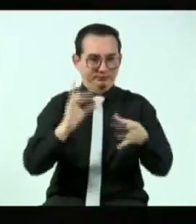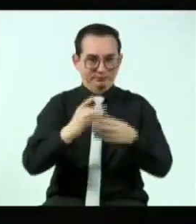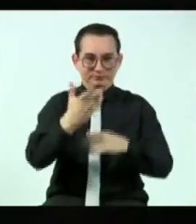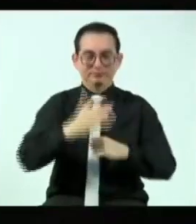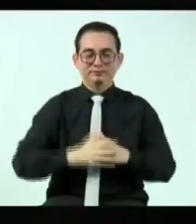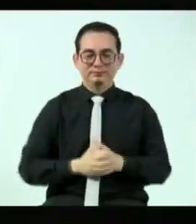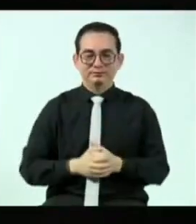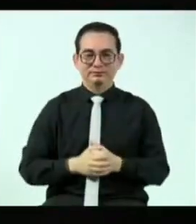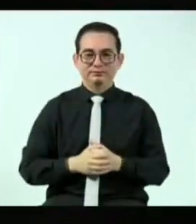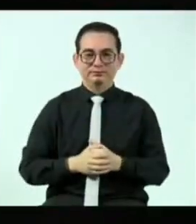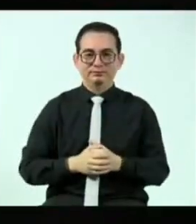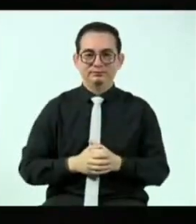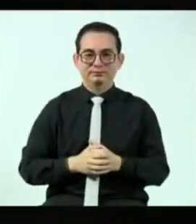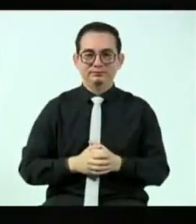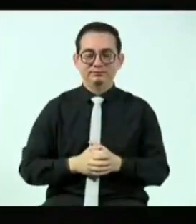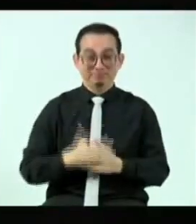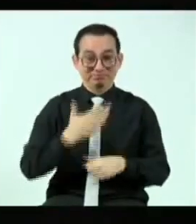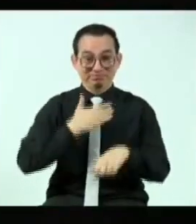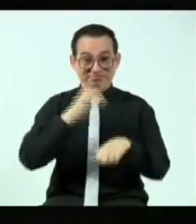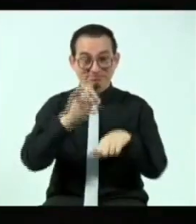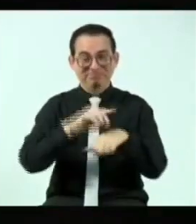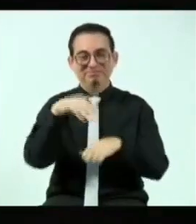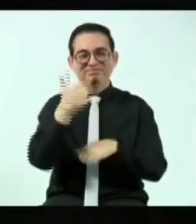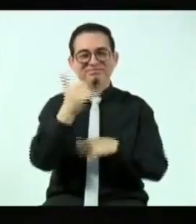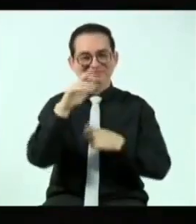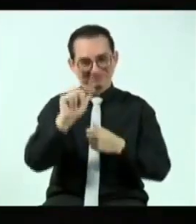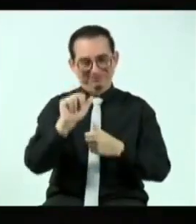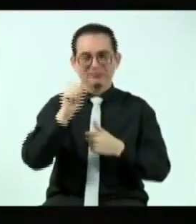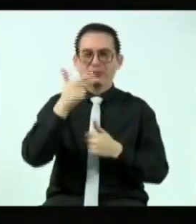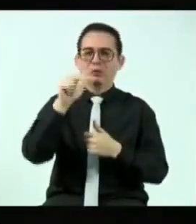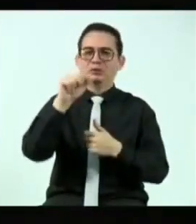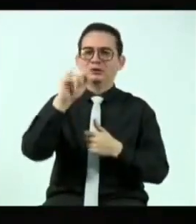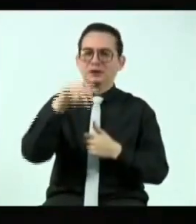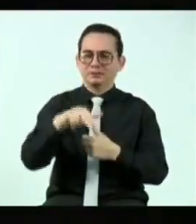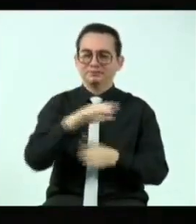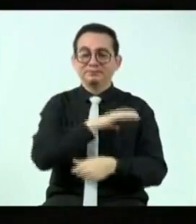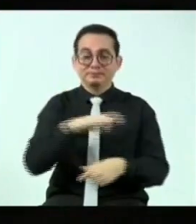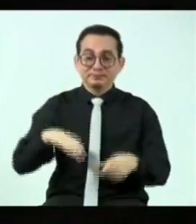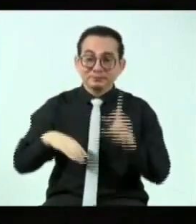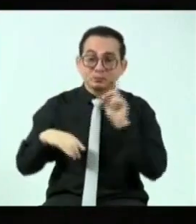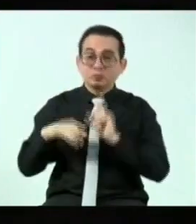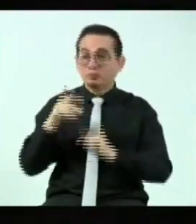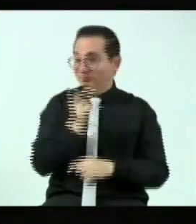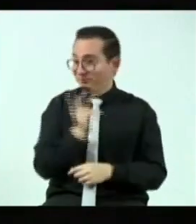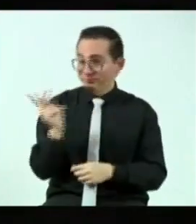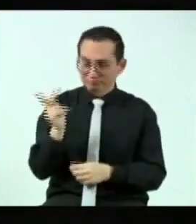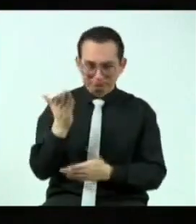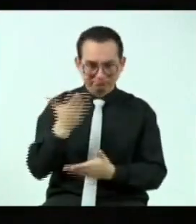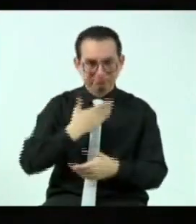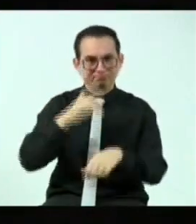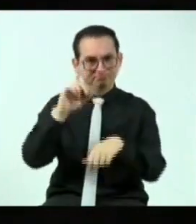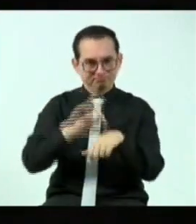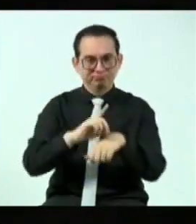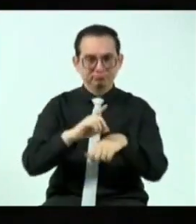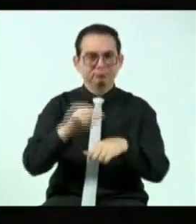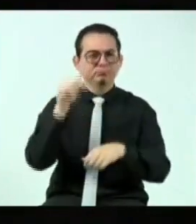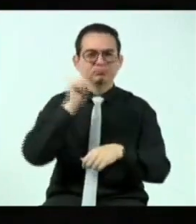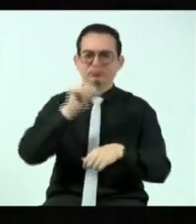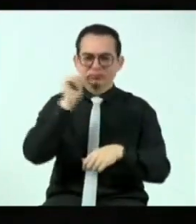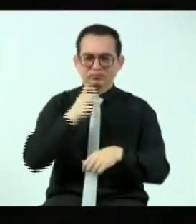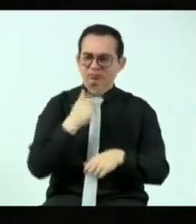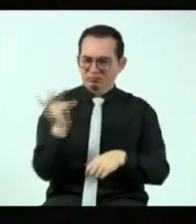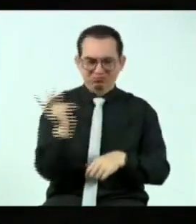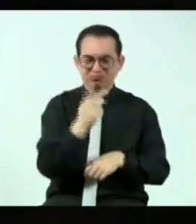muy buenos días mayira Agustín candidatas muy buenos días de mi parte recibirán siempre un